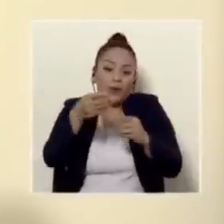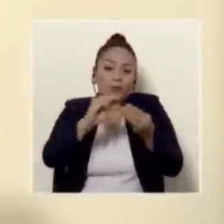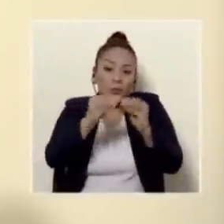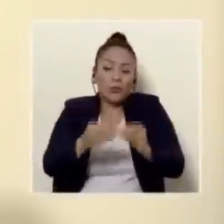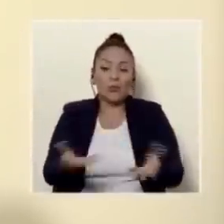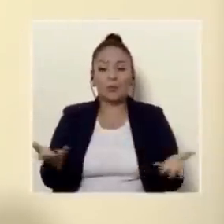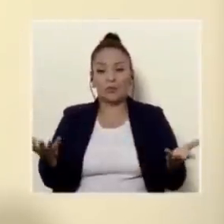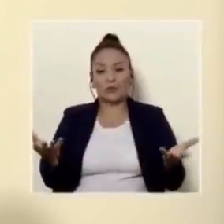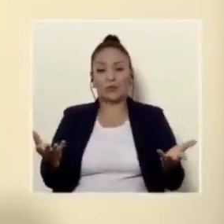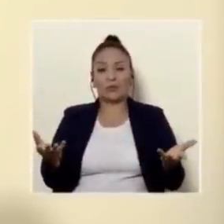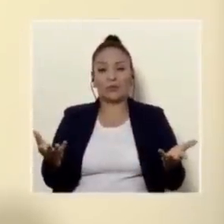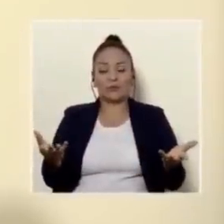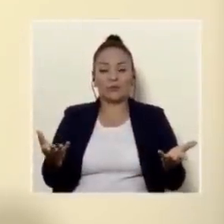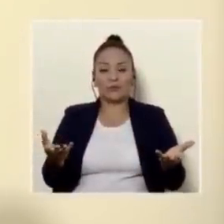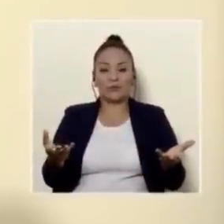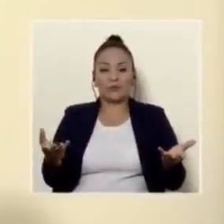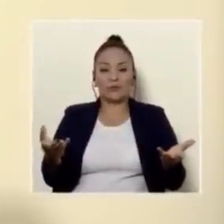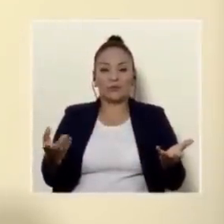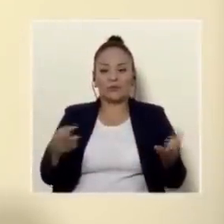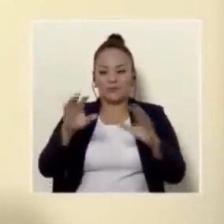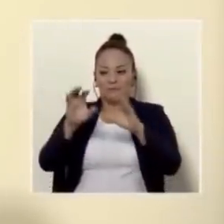números, Fondo Monetario,